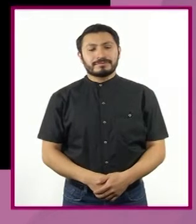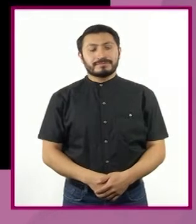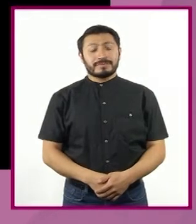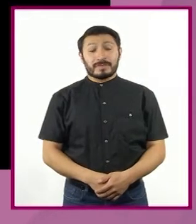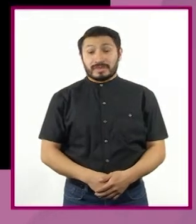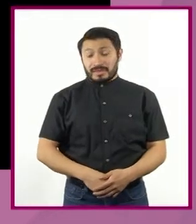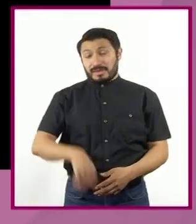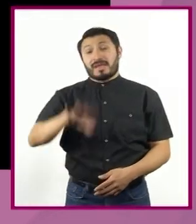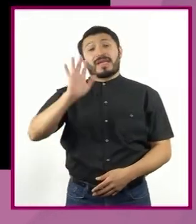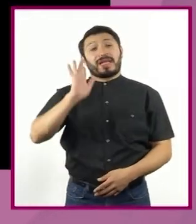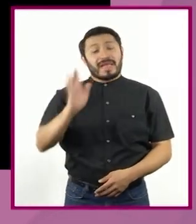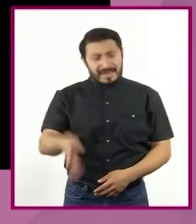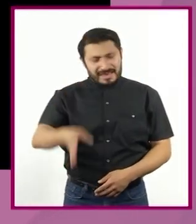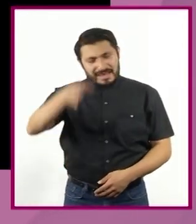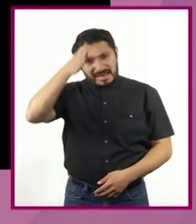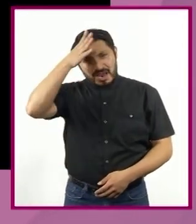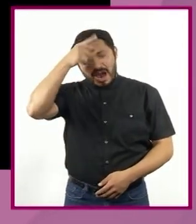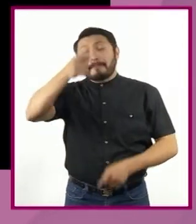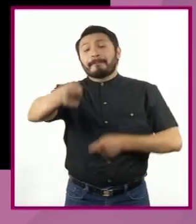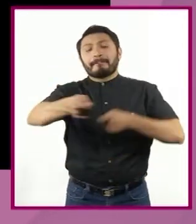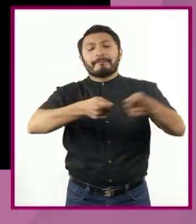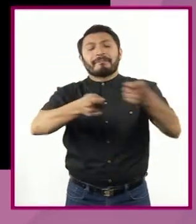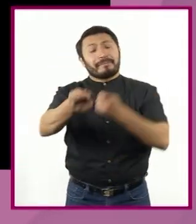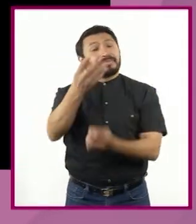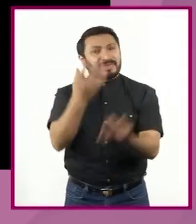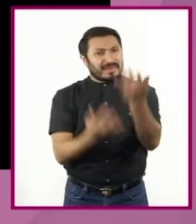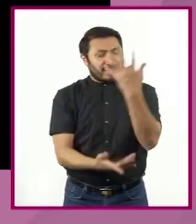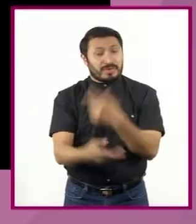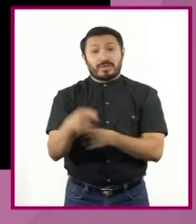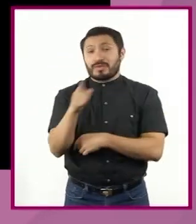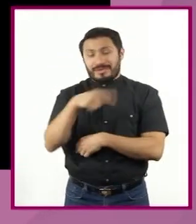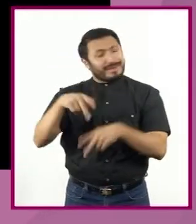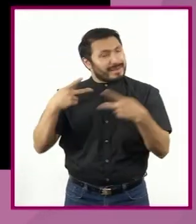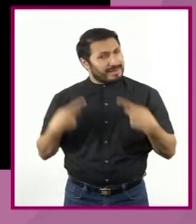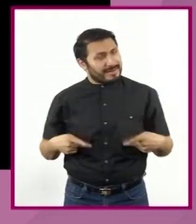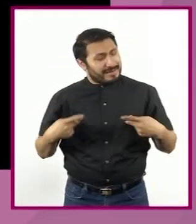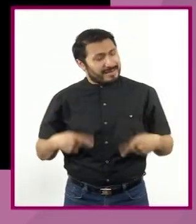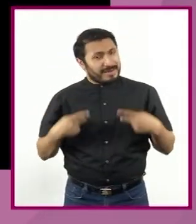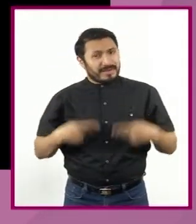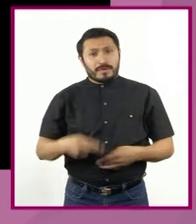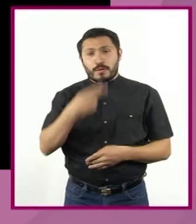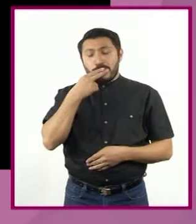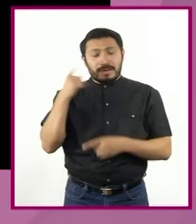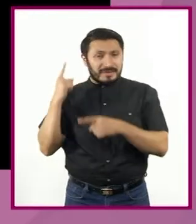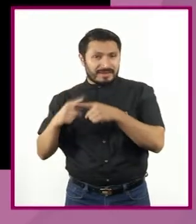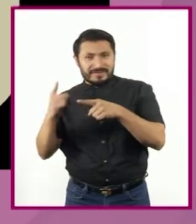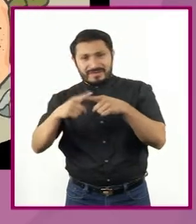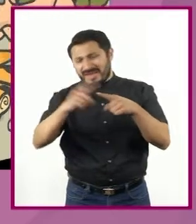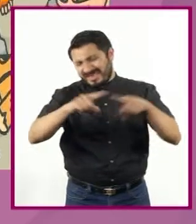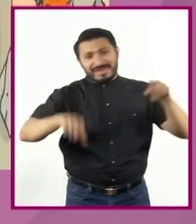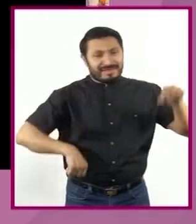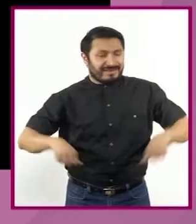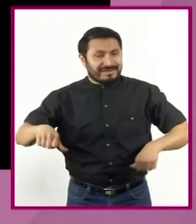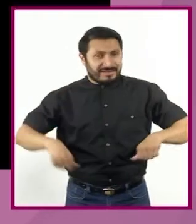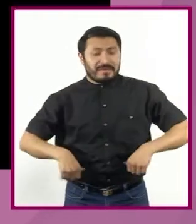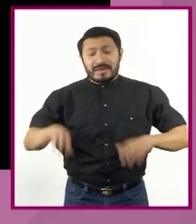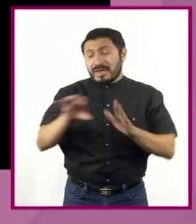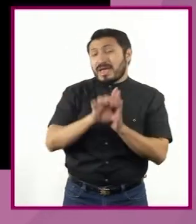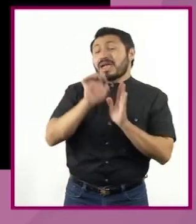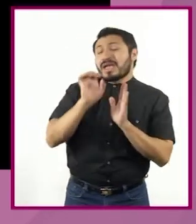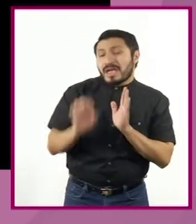Al dominar este elemento, el hombre lo usó para múltiples tareas,